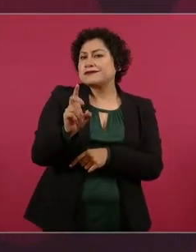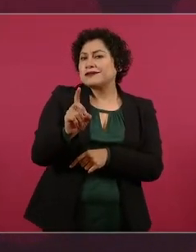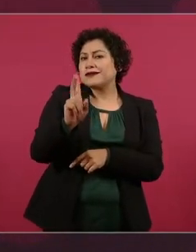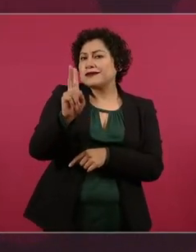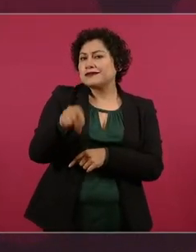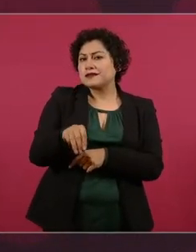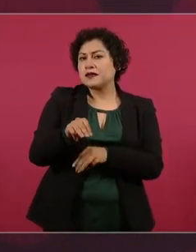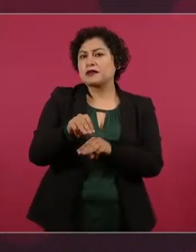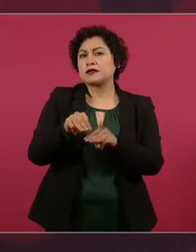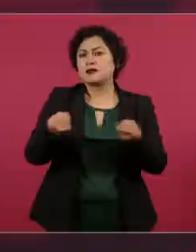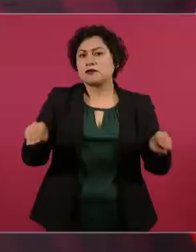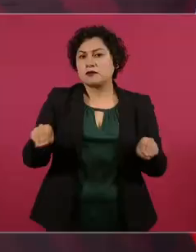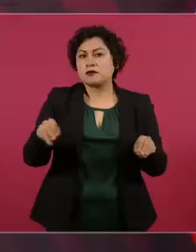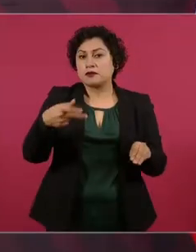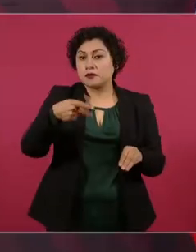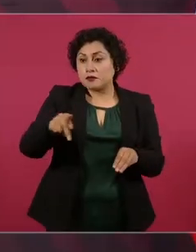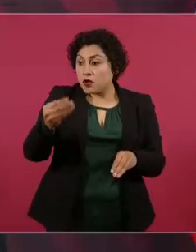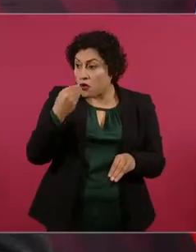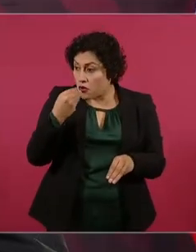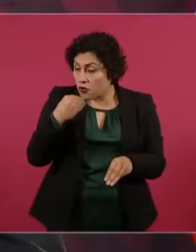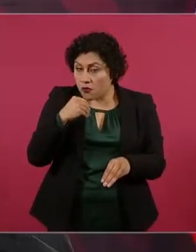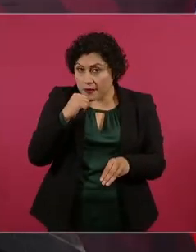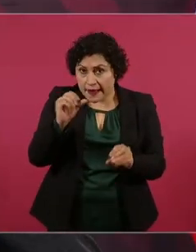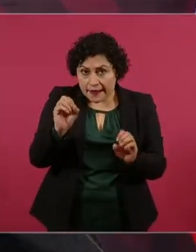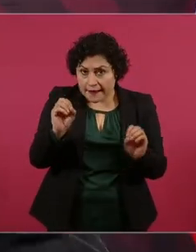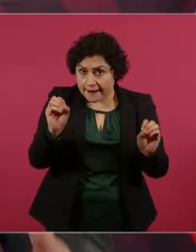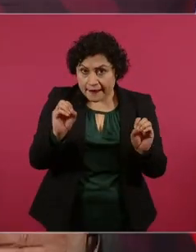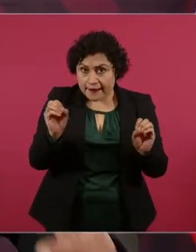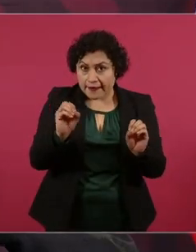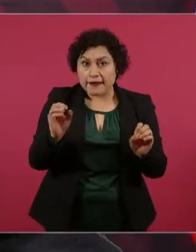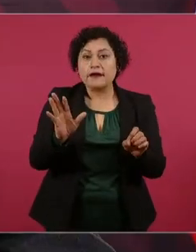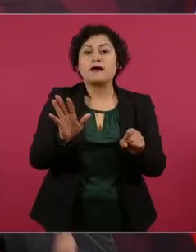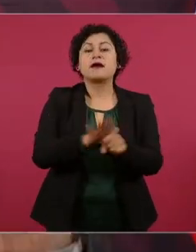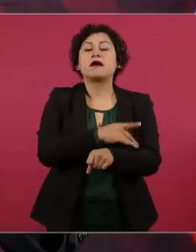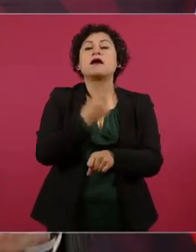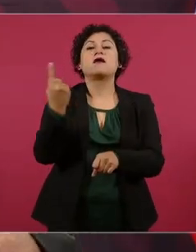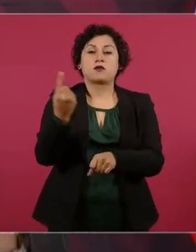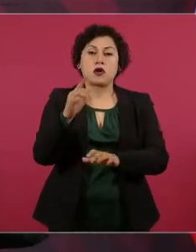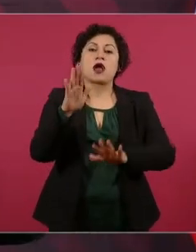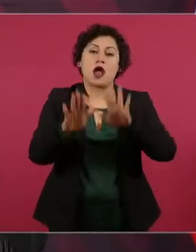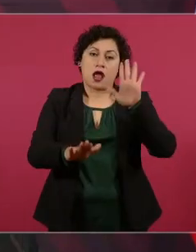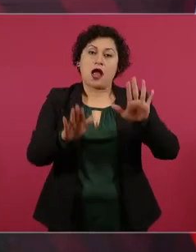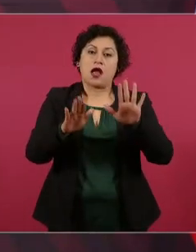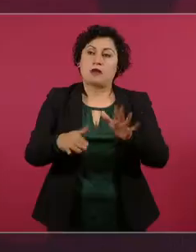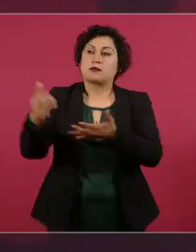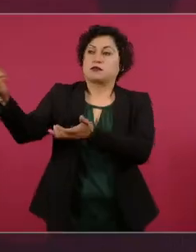sin pozol, porque nos mandaban pozol,